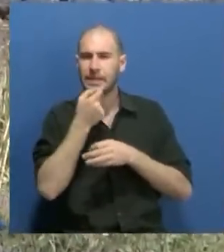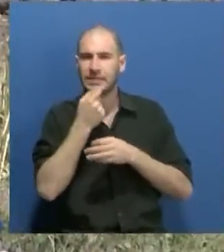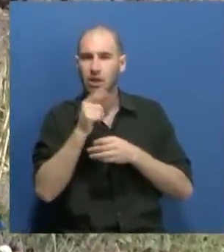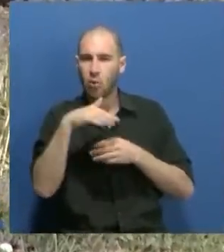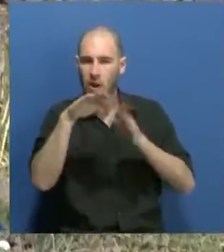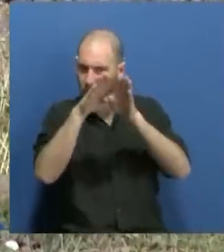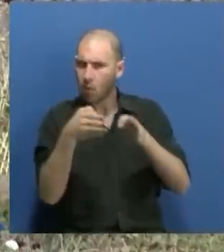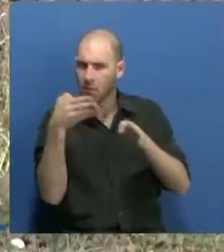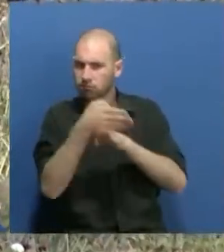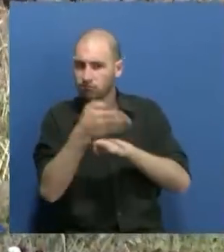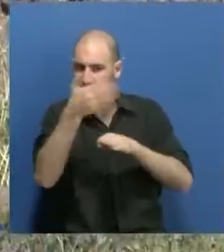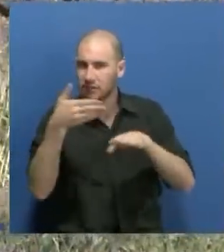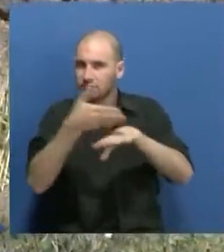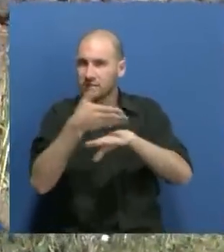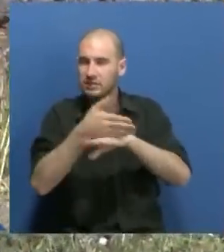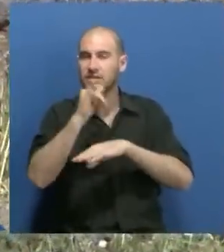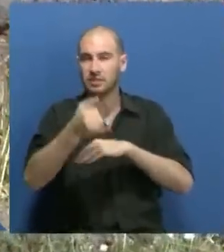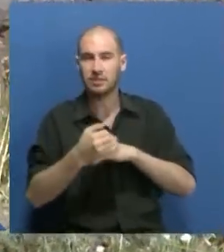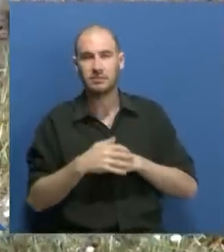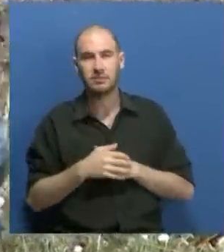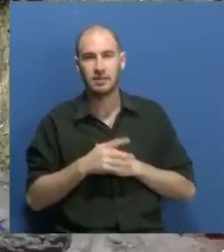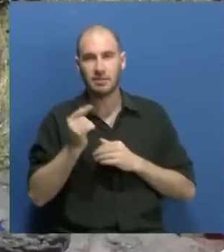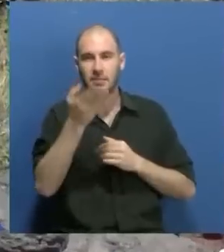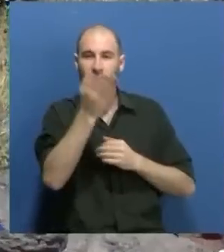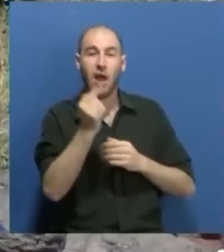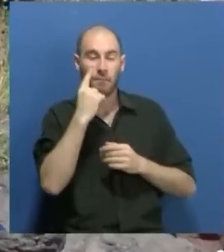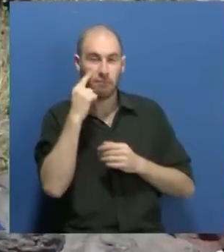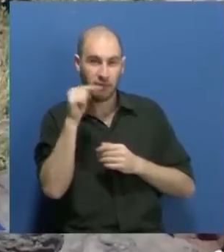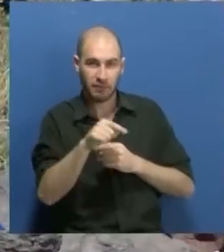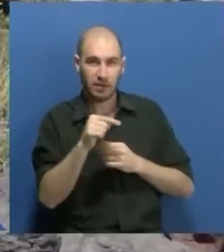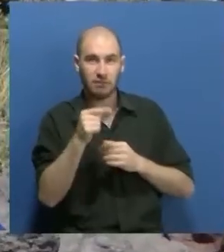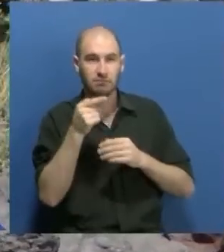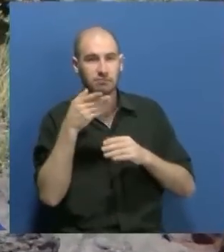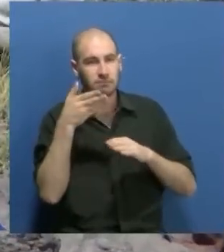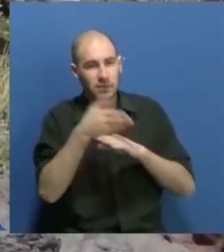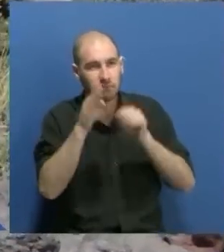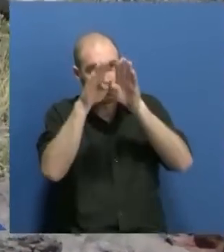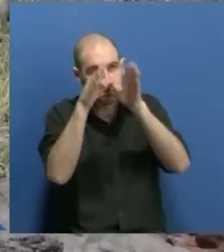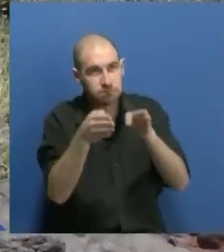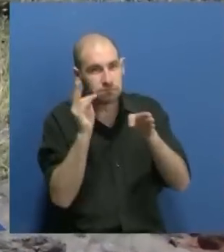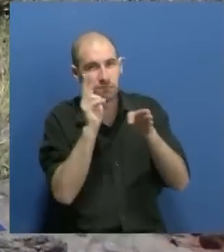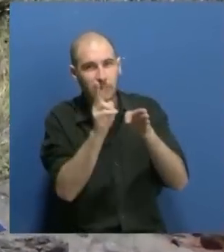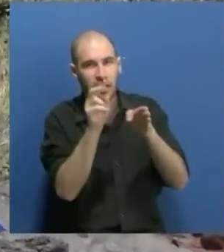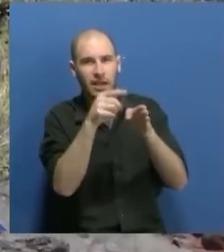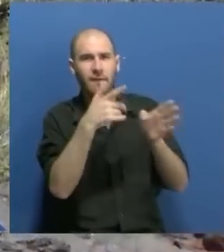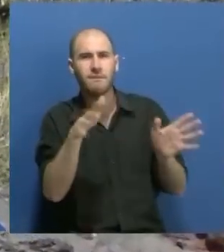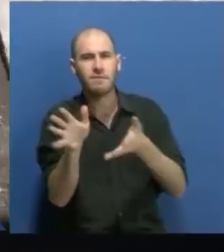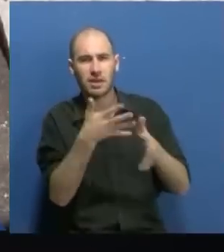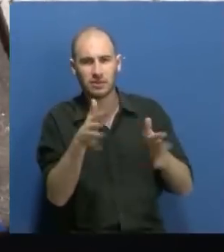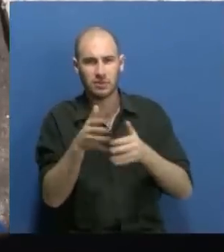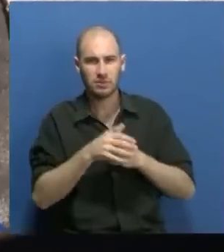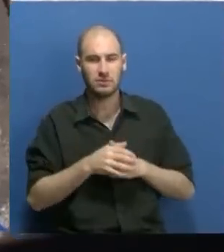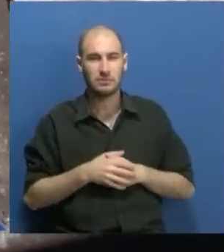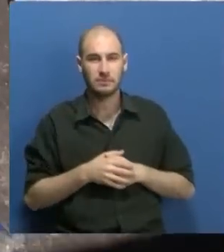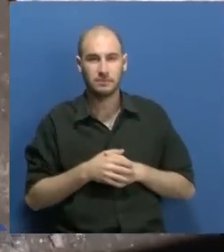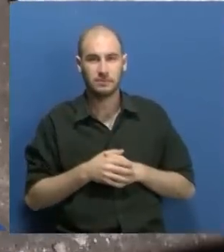buen refugio. Uh-huh. Además, Mili debe haberlo vivido, cuando se arrimó al alero, no te pega el viento, hay como